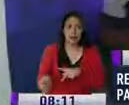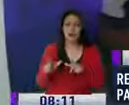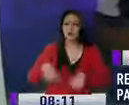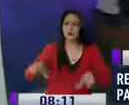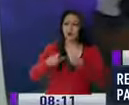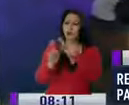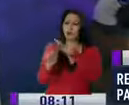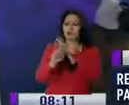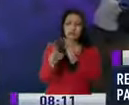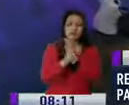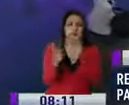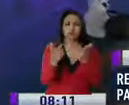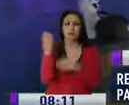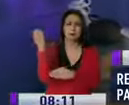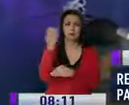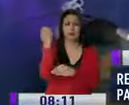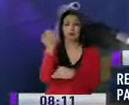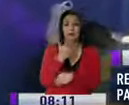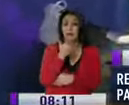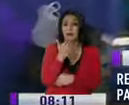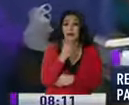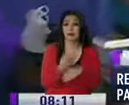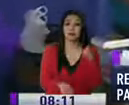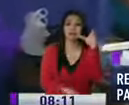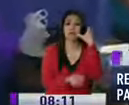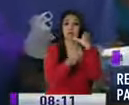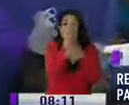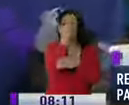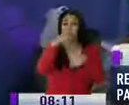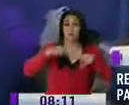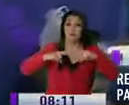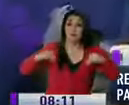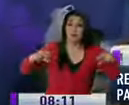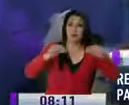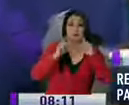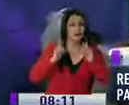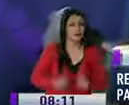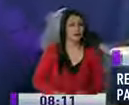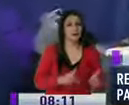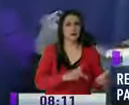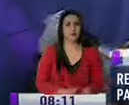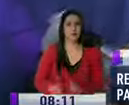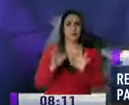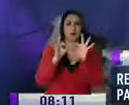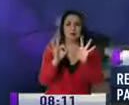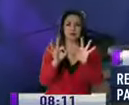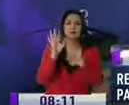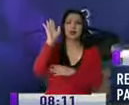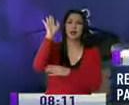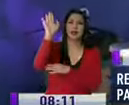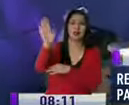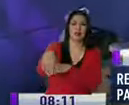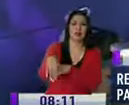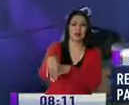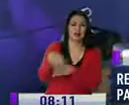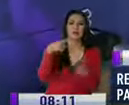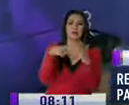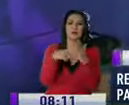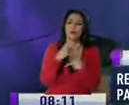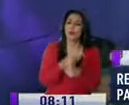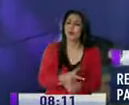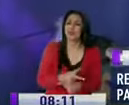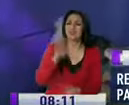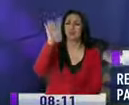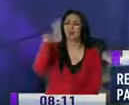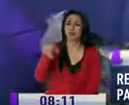evacuación, puesto que cualquier anomalía que pueda presentar la naturaleza, tenemos que estar prevenidos. No hay que tomar muy a la ligera esa frase de la prevención